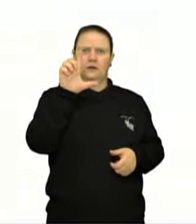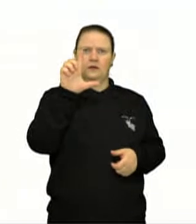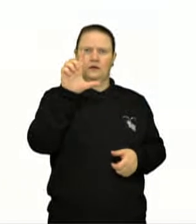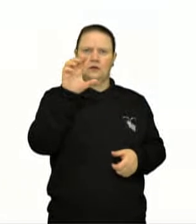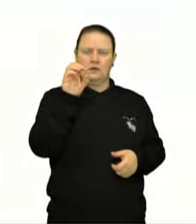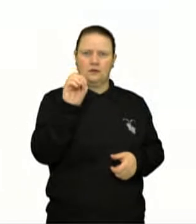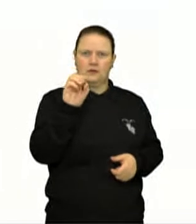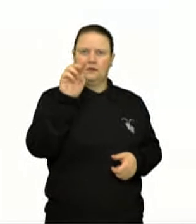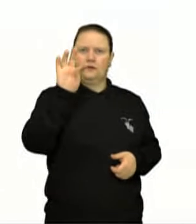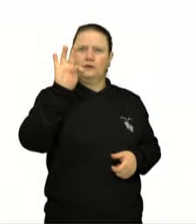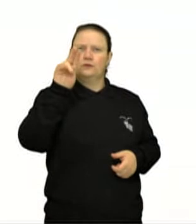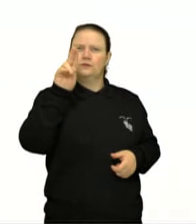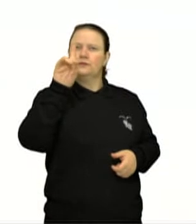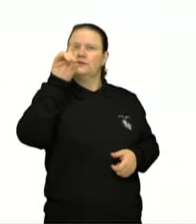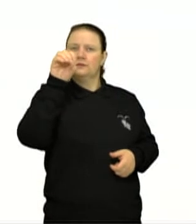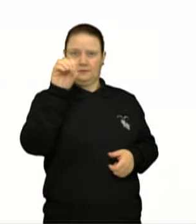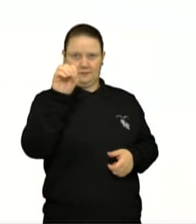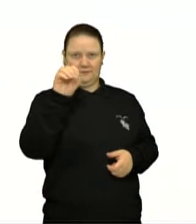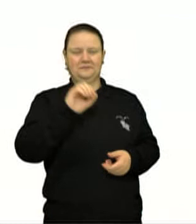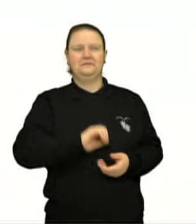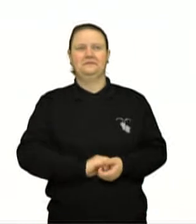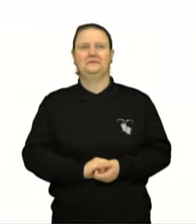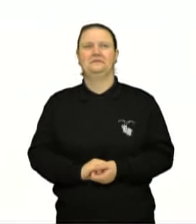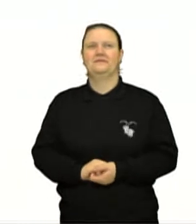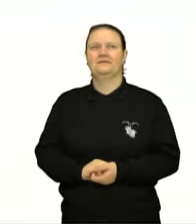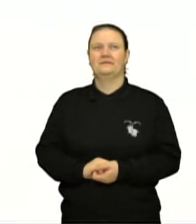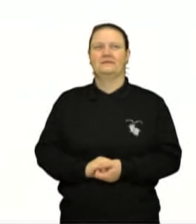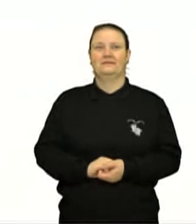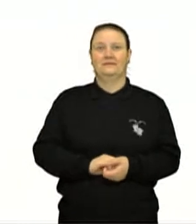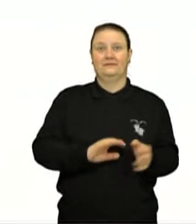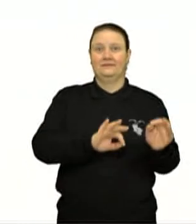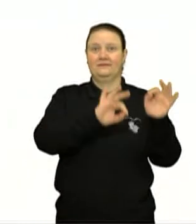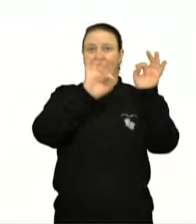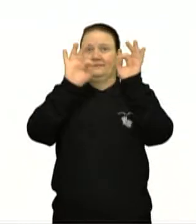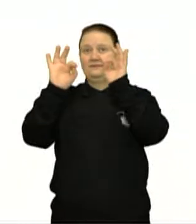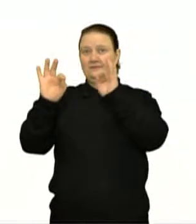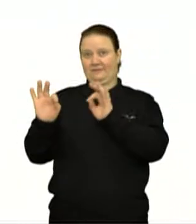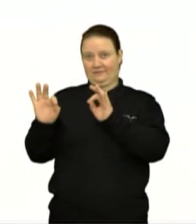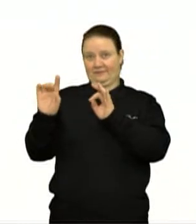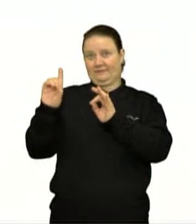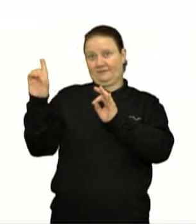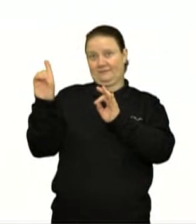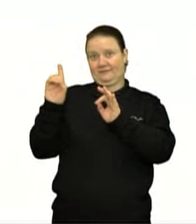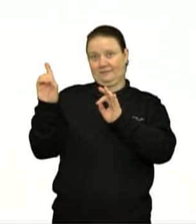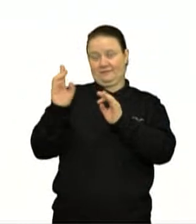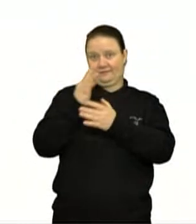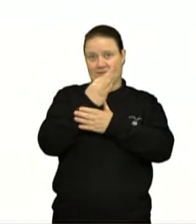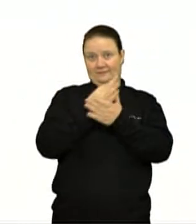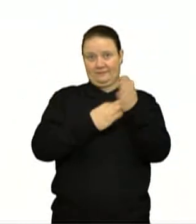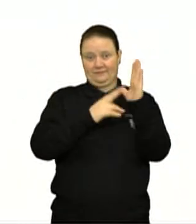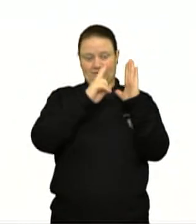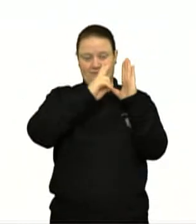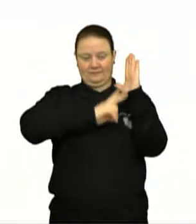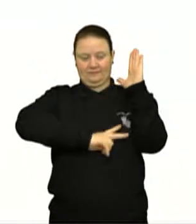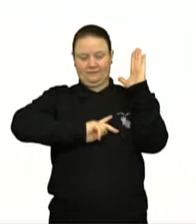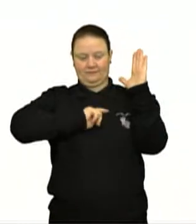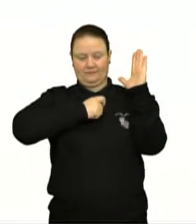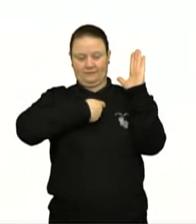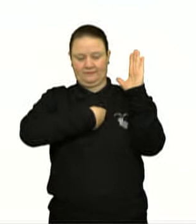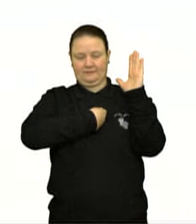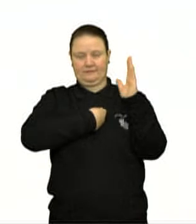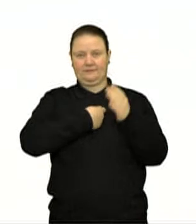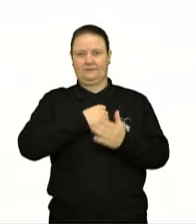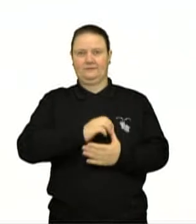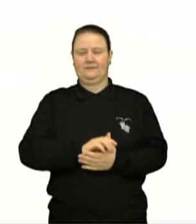pelotudo. Vamos a seguir. A rato, Ernesto le contestó algo molesto.